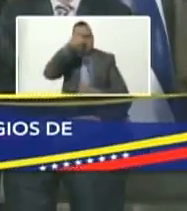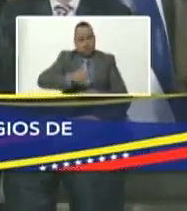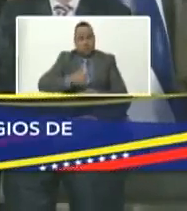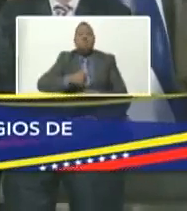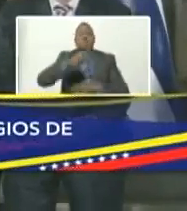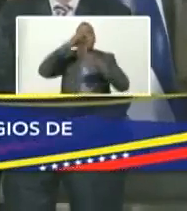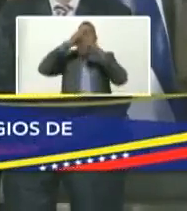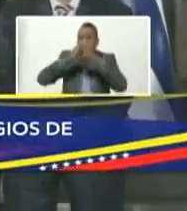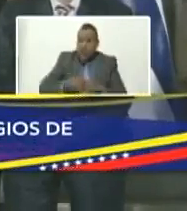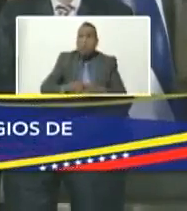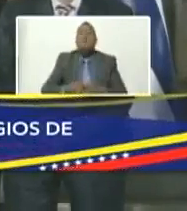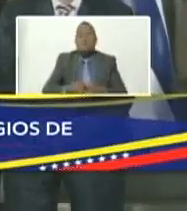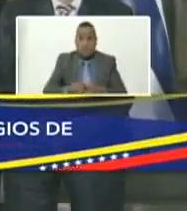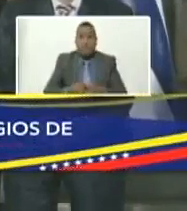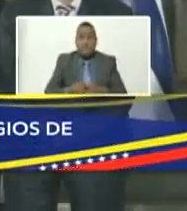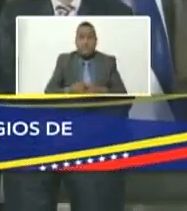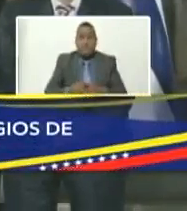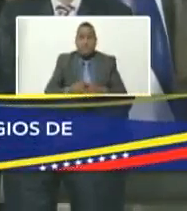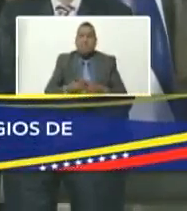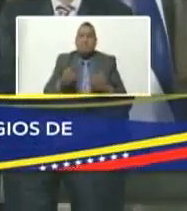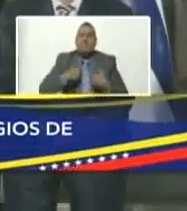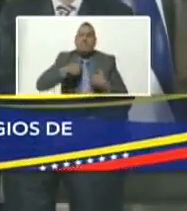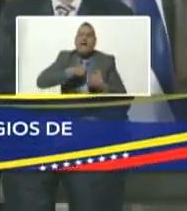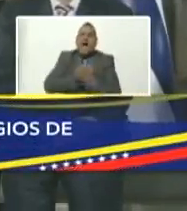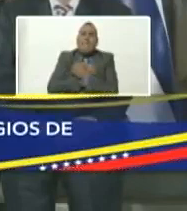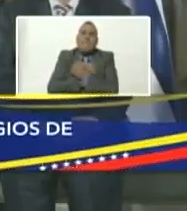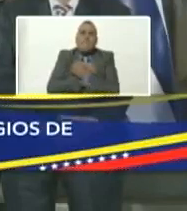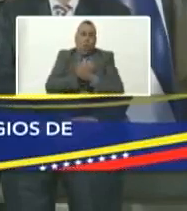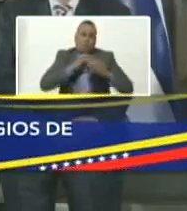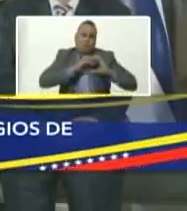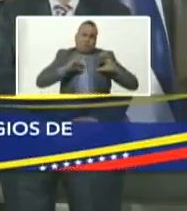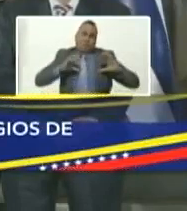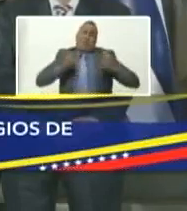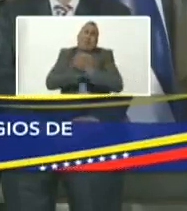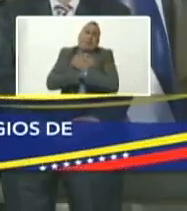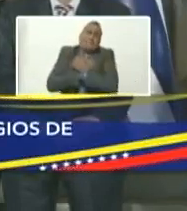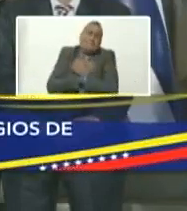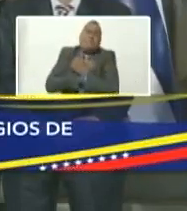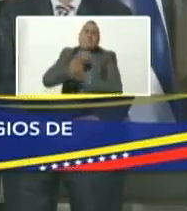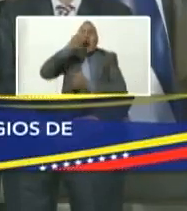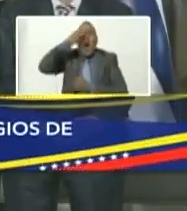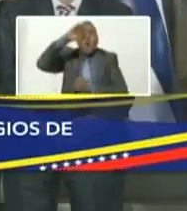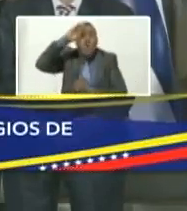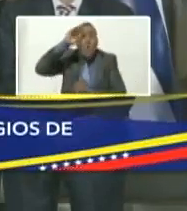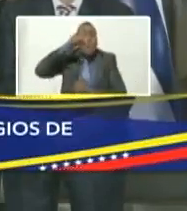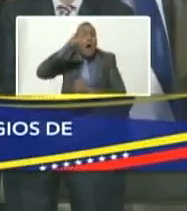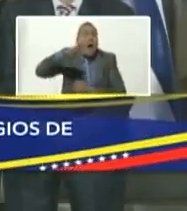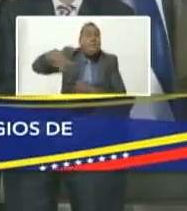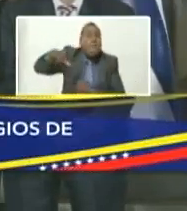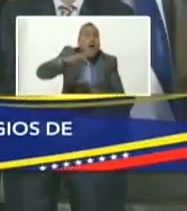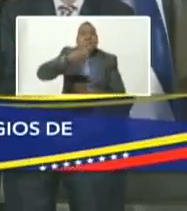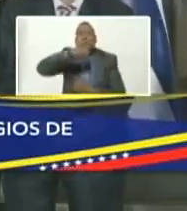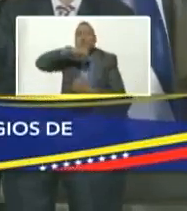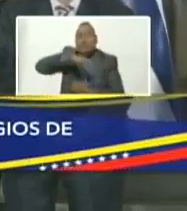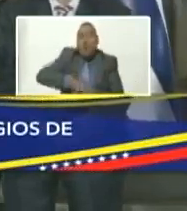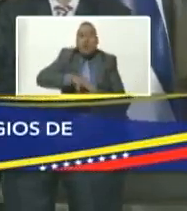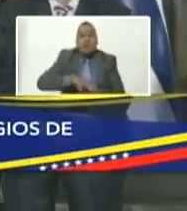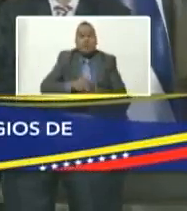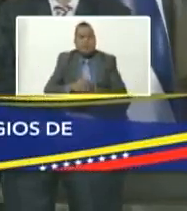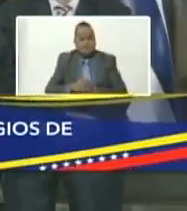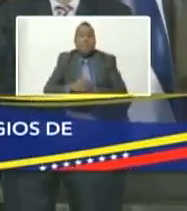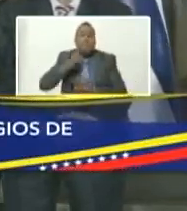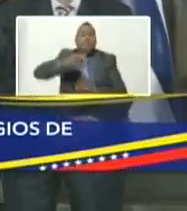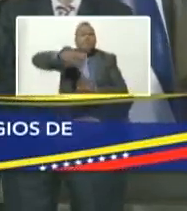honesto. Y tiene un amor que no le cabe en el cuerpo por Cuba, por el pueblo, por su historia. De